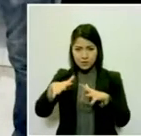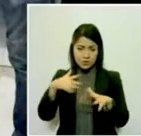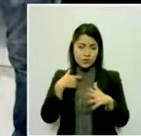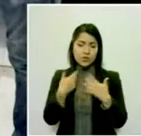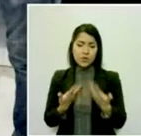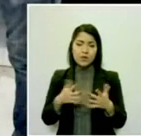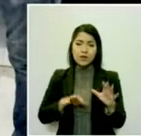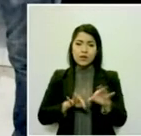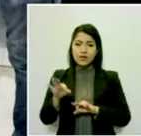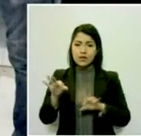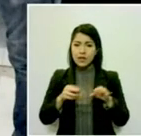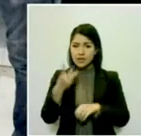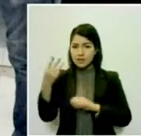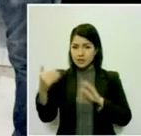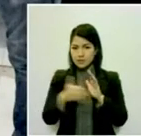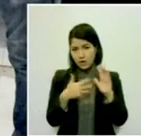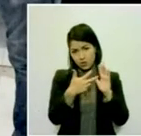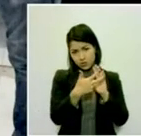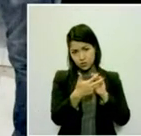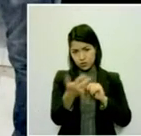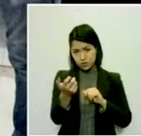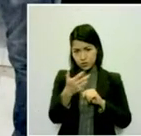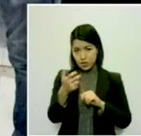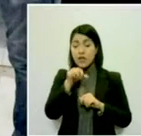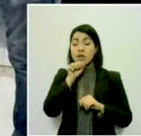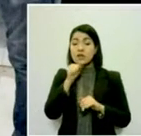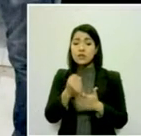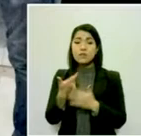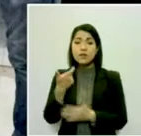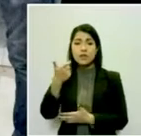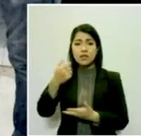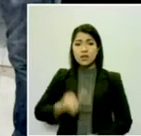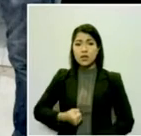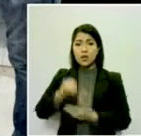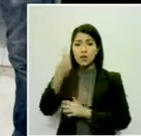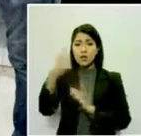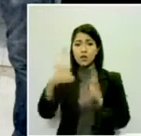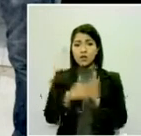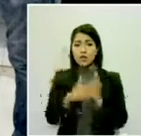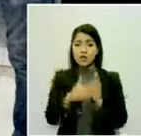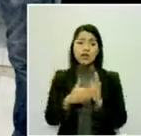de colaboradores de 3,800 y un presupuesto total de